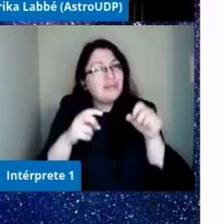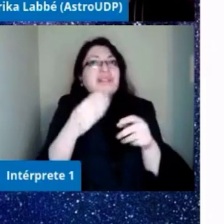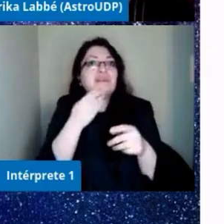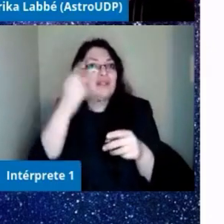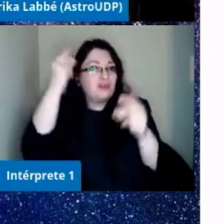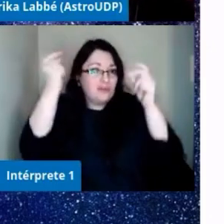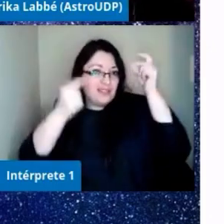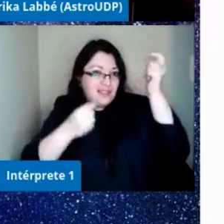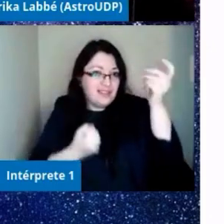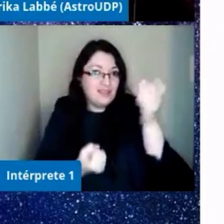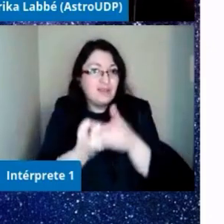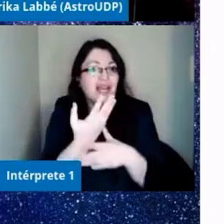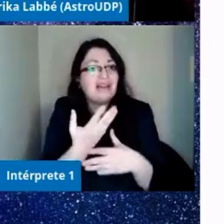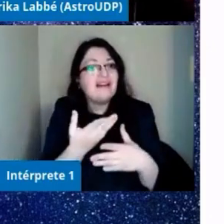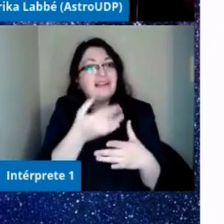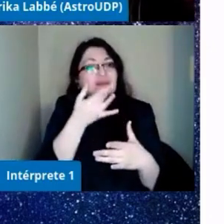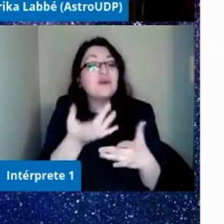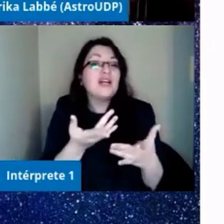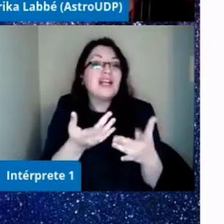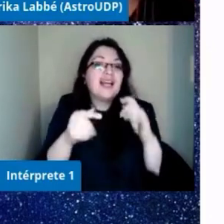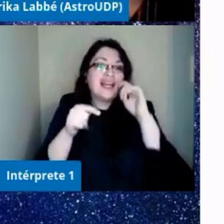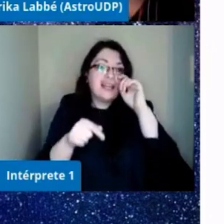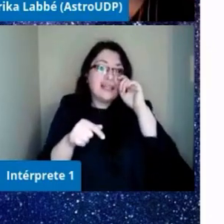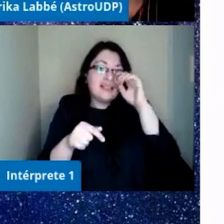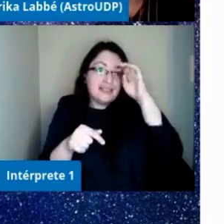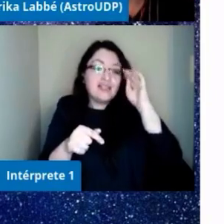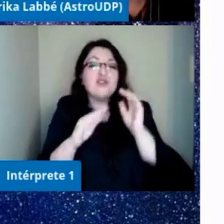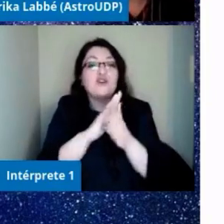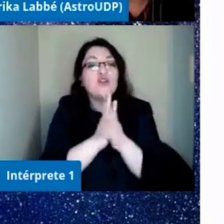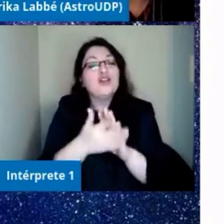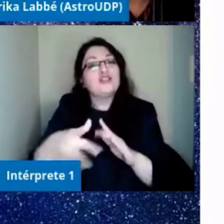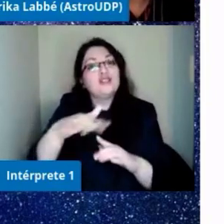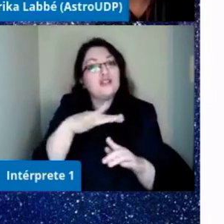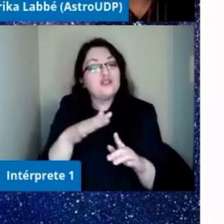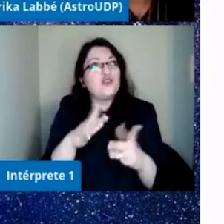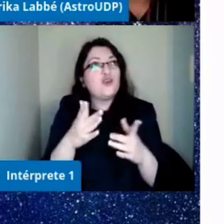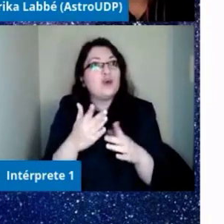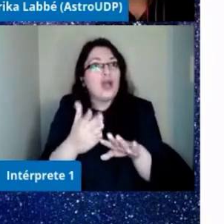digo, todo esto es como un terreno virgen que estamos descubriendo.